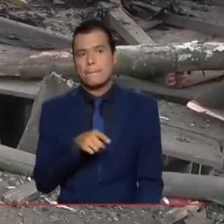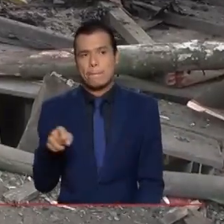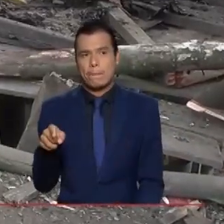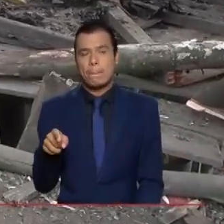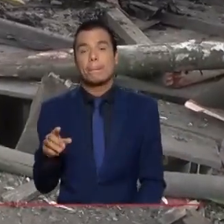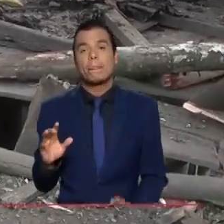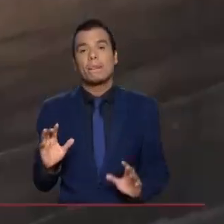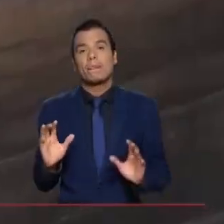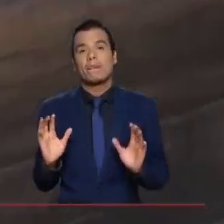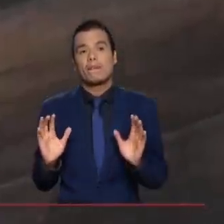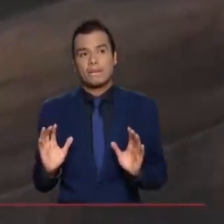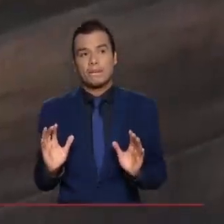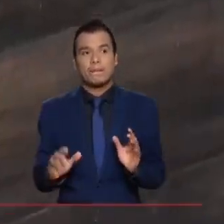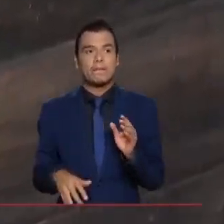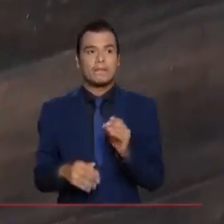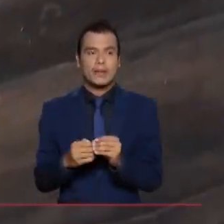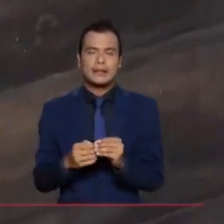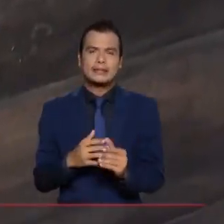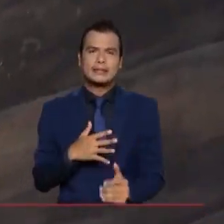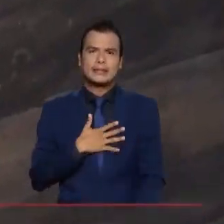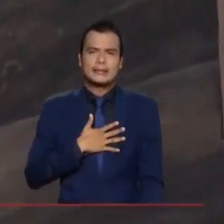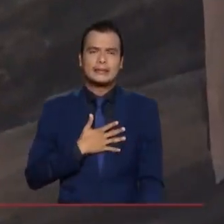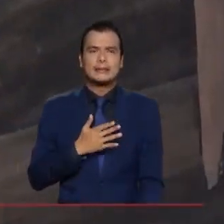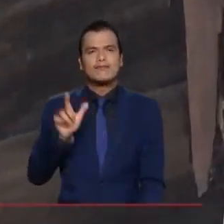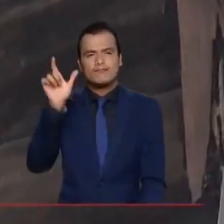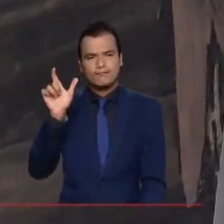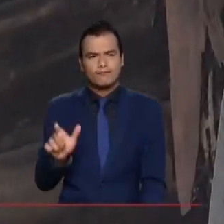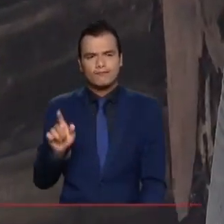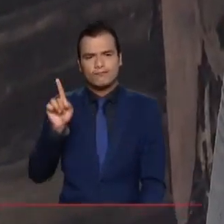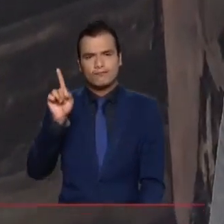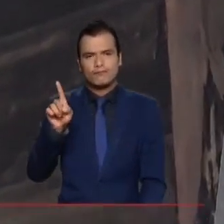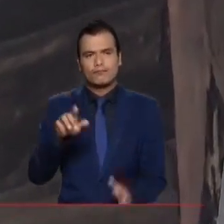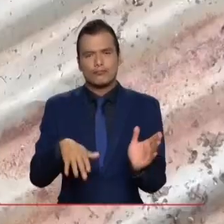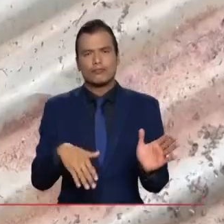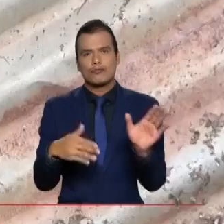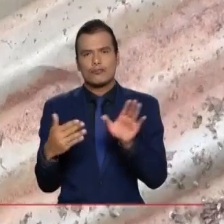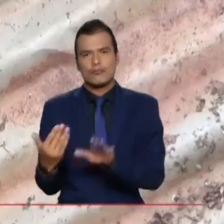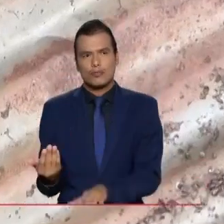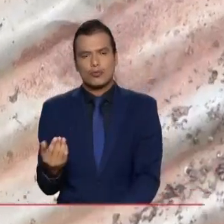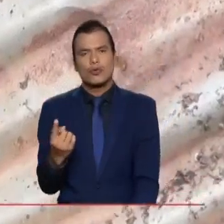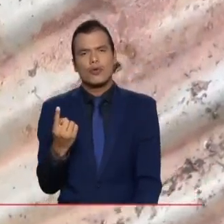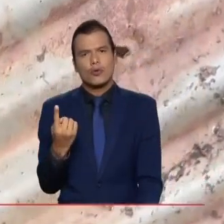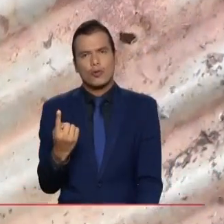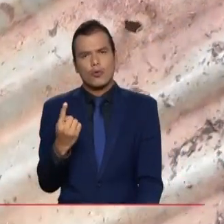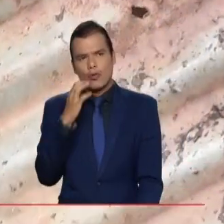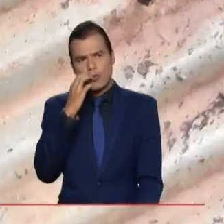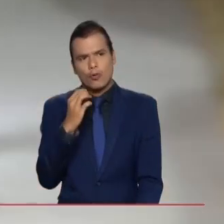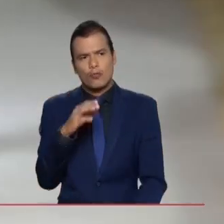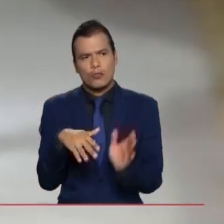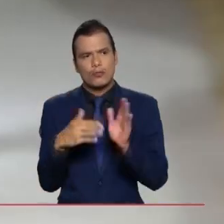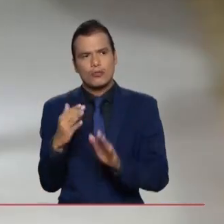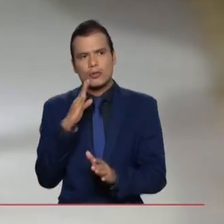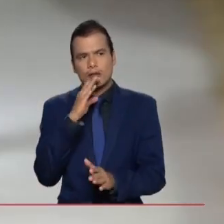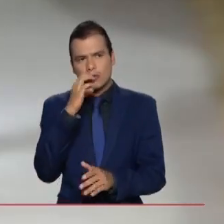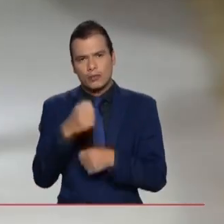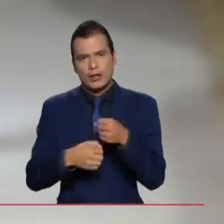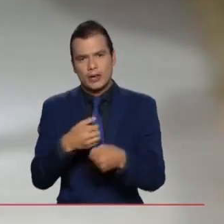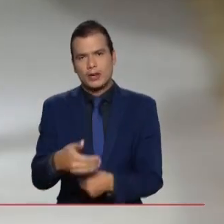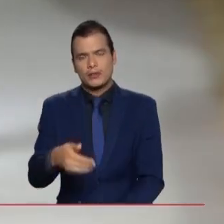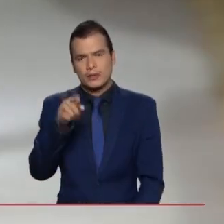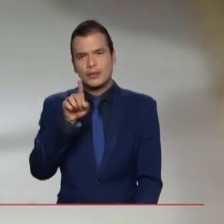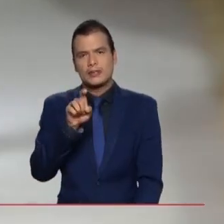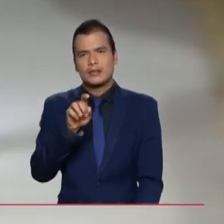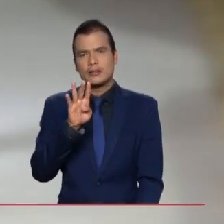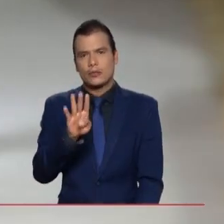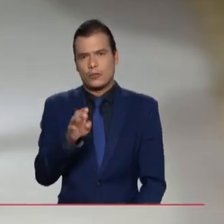resultaron afectadas y el saldo trágico es el de una persona muerta. La víctima era un hombre de 64 años de edad que